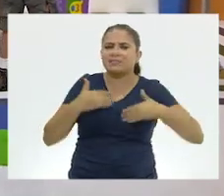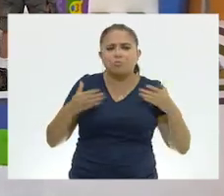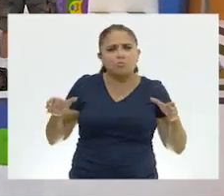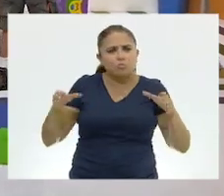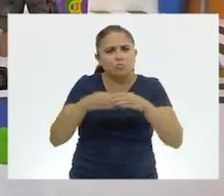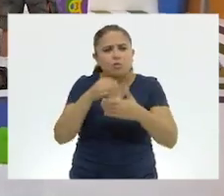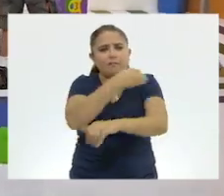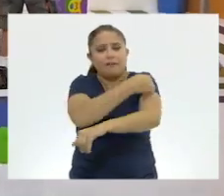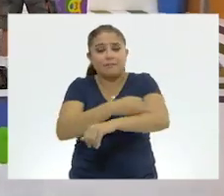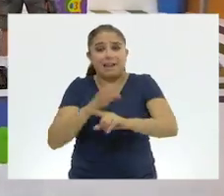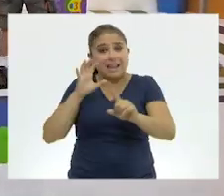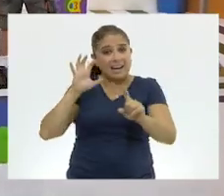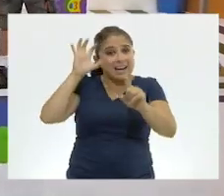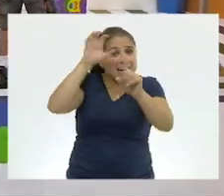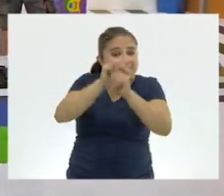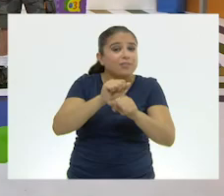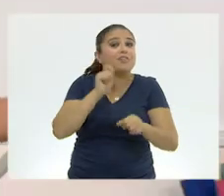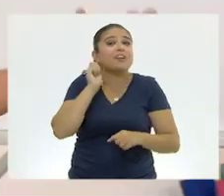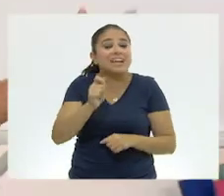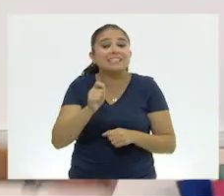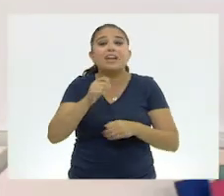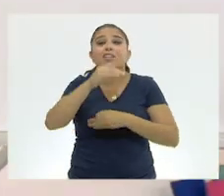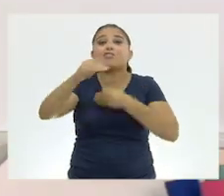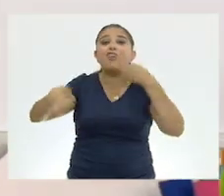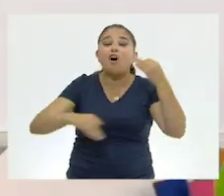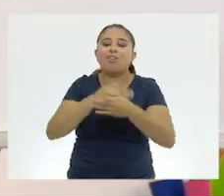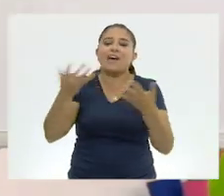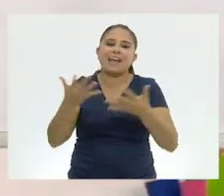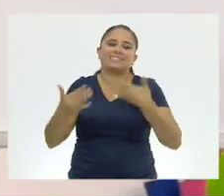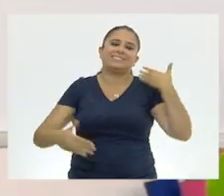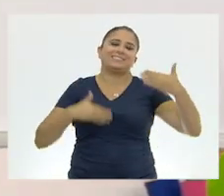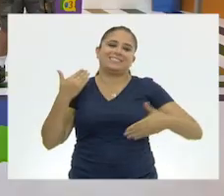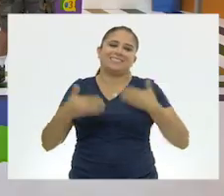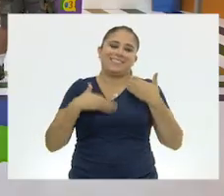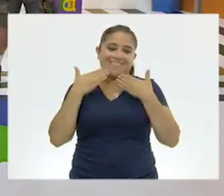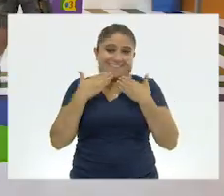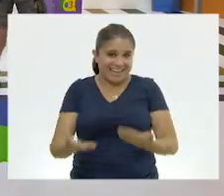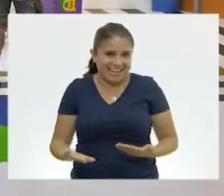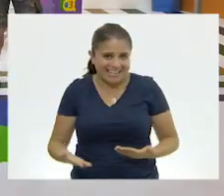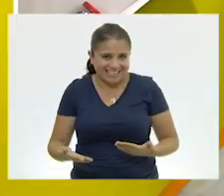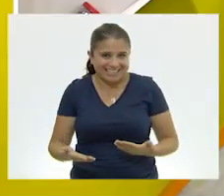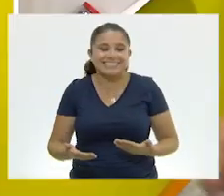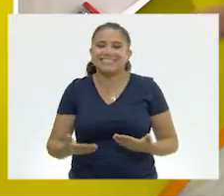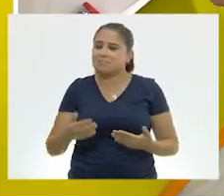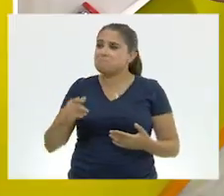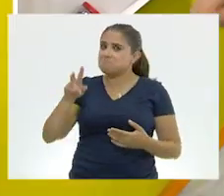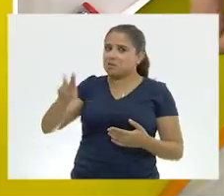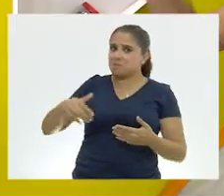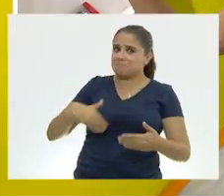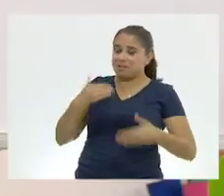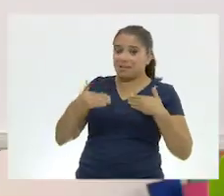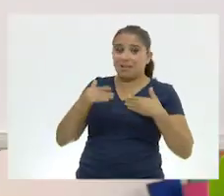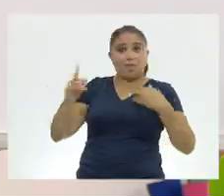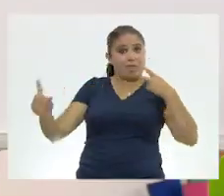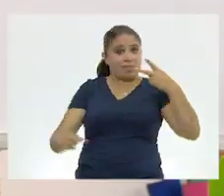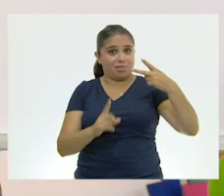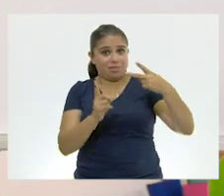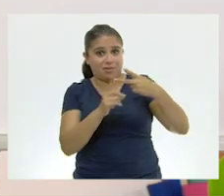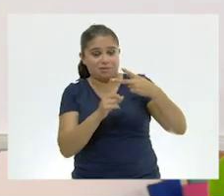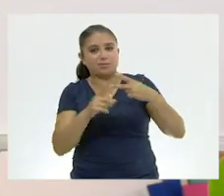familia. El reto es lograr que todos la pasen bien. ¡Claro que sí! ¡Sí, suena muy divertido! Reto número